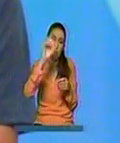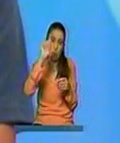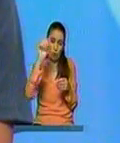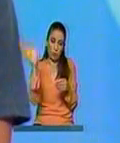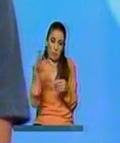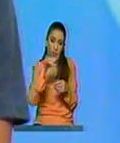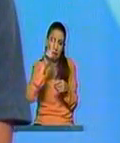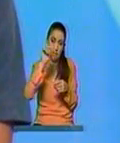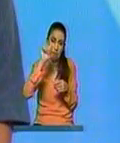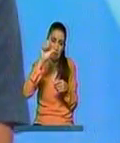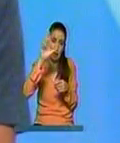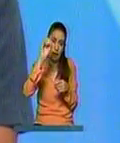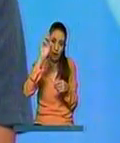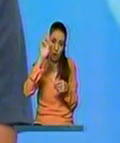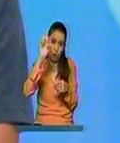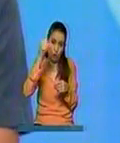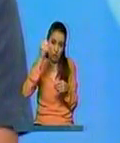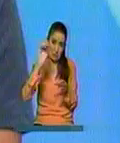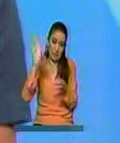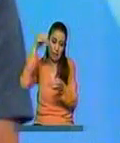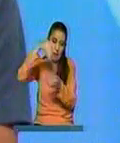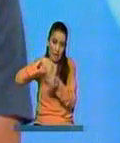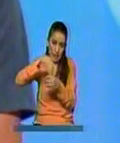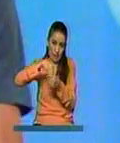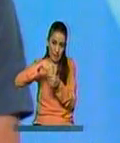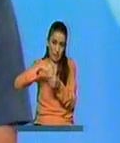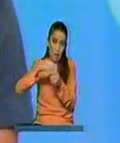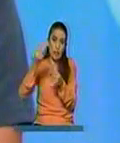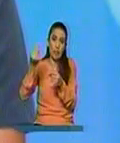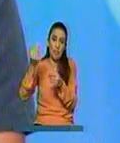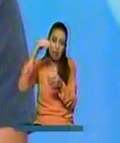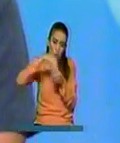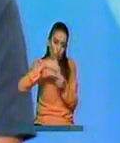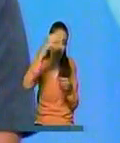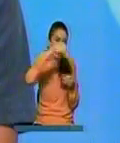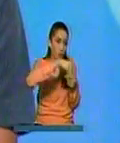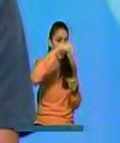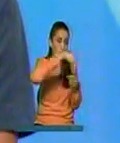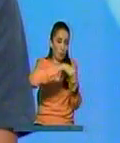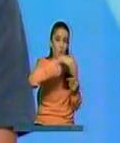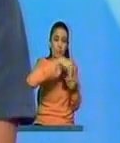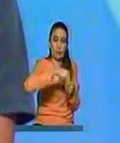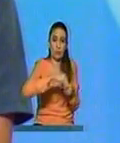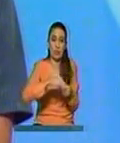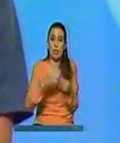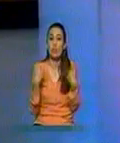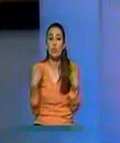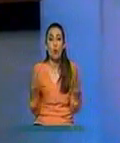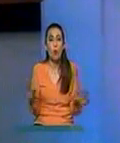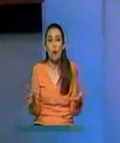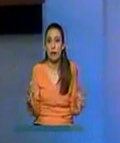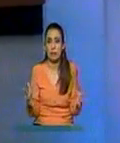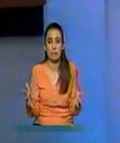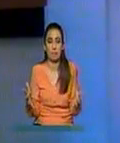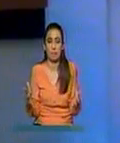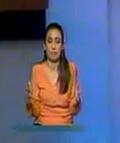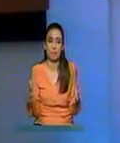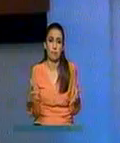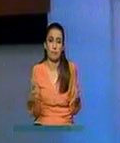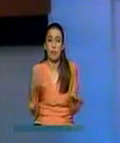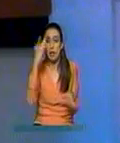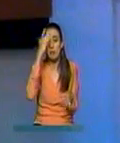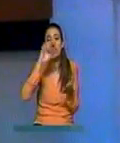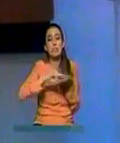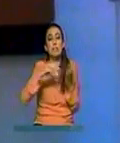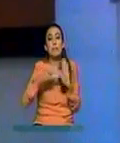inversiones de empresas donde son dueños. Es difícil dinamizar una bolsa de valores, pero ahorita tenemos una oportunidad histórica en el Ecuador, y